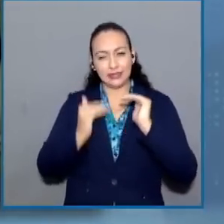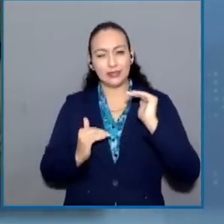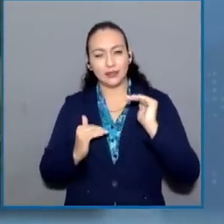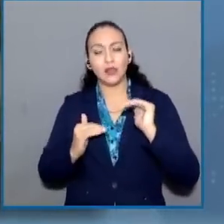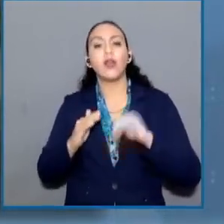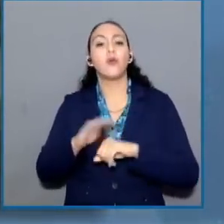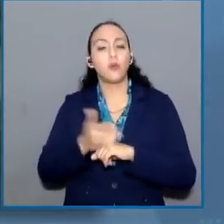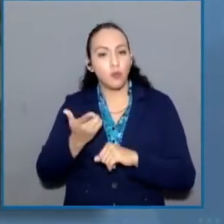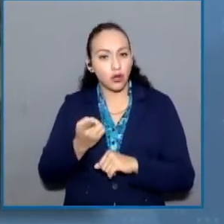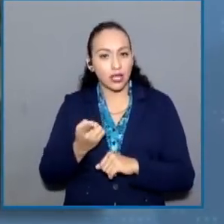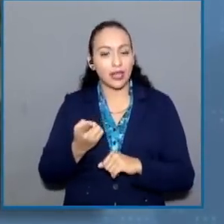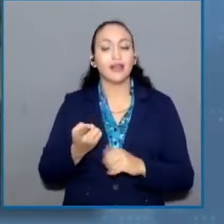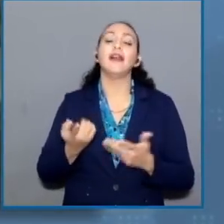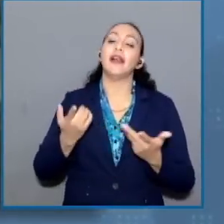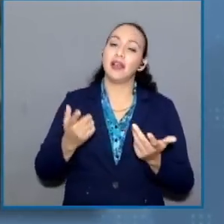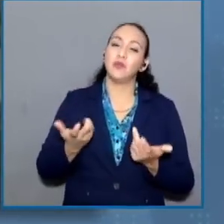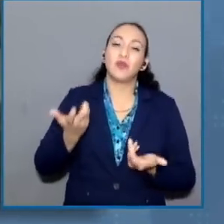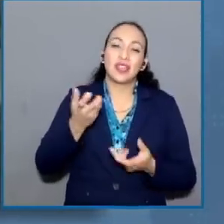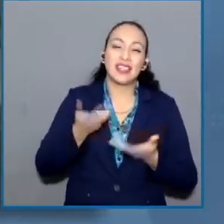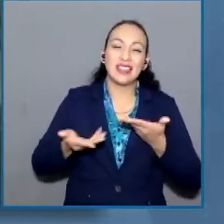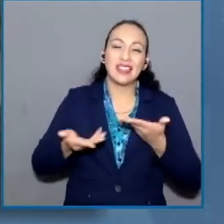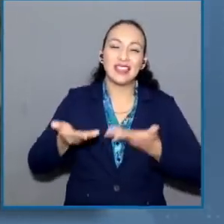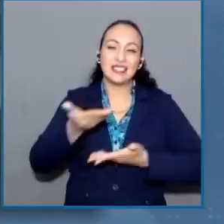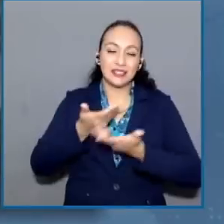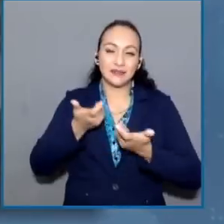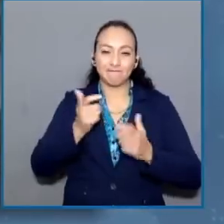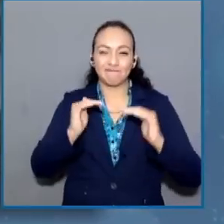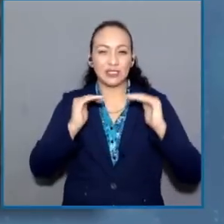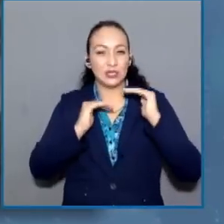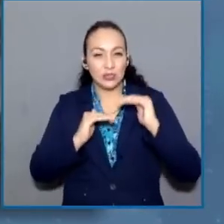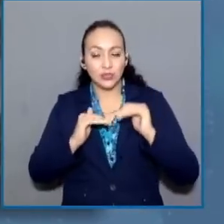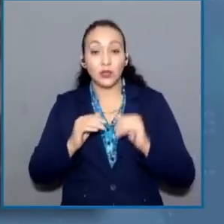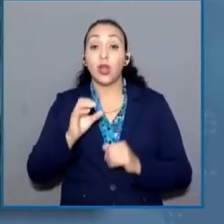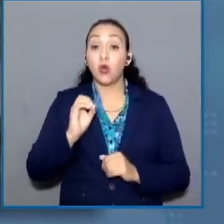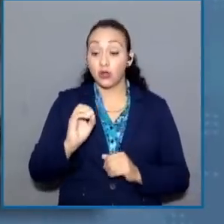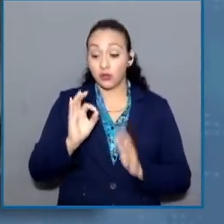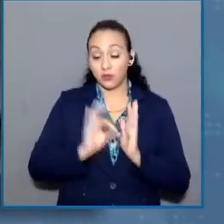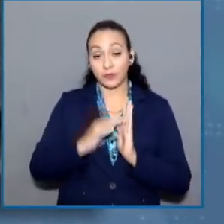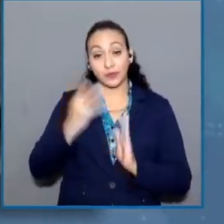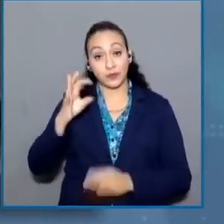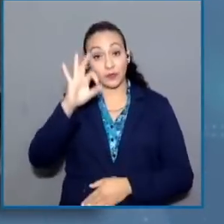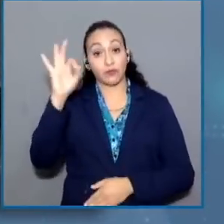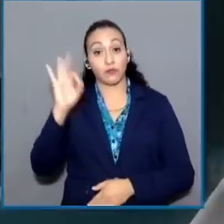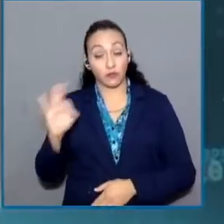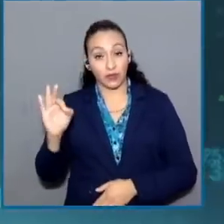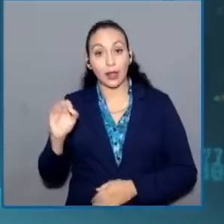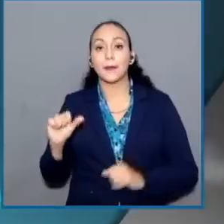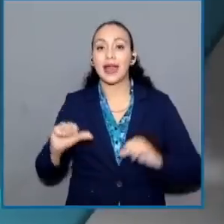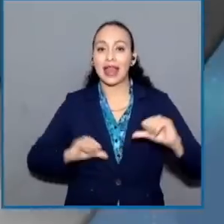servicios. A tasa anual prevé un aumento de 0.4% de la actividad económica.